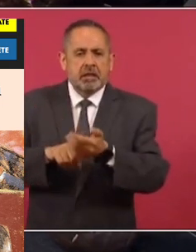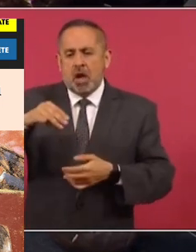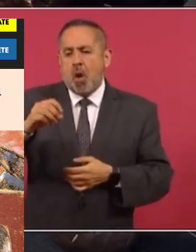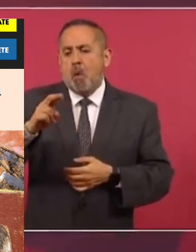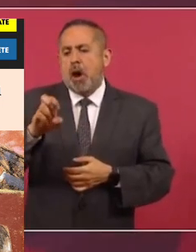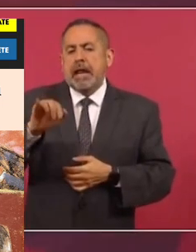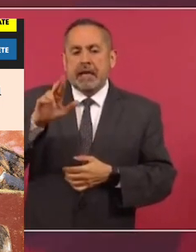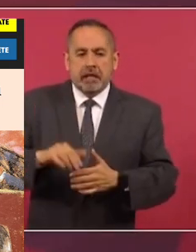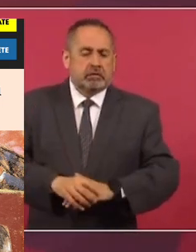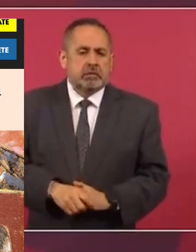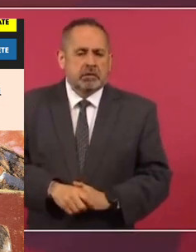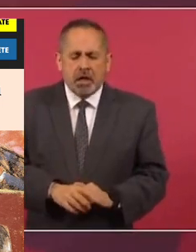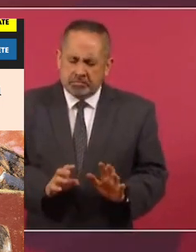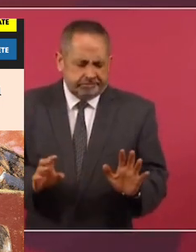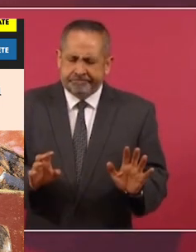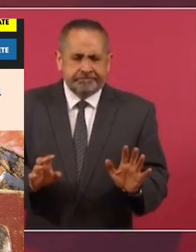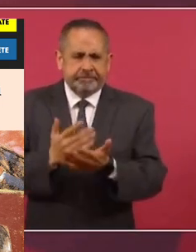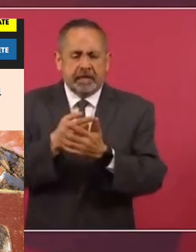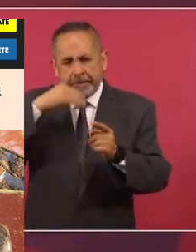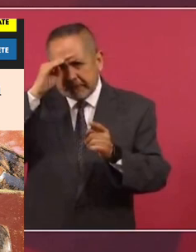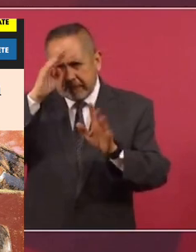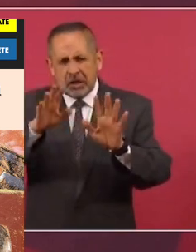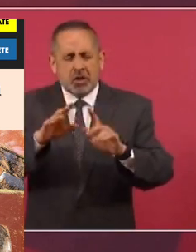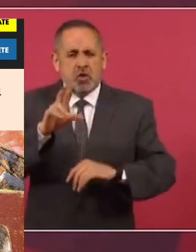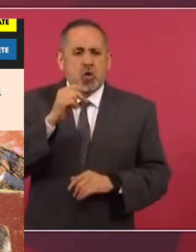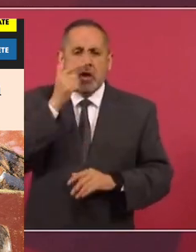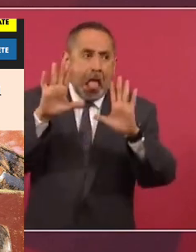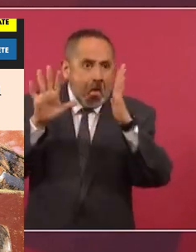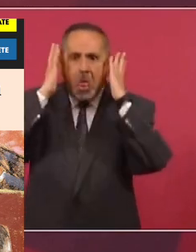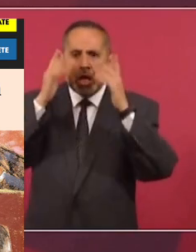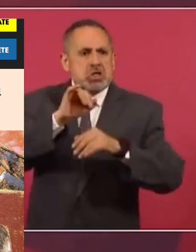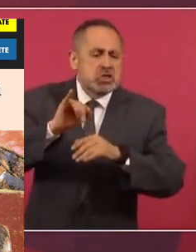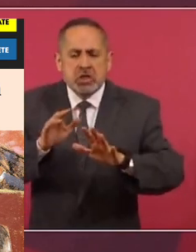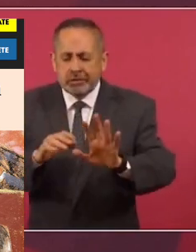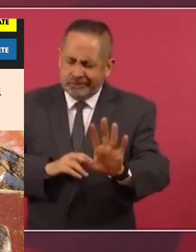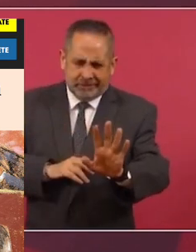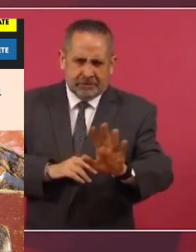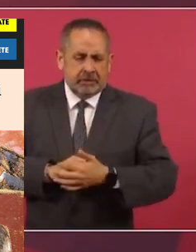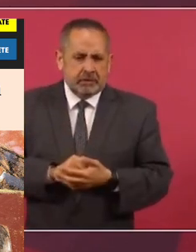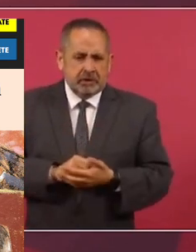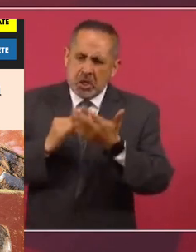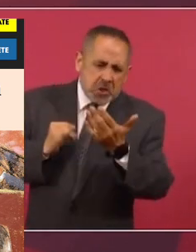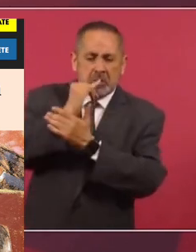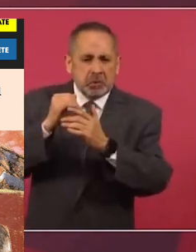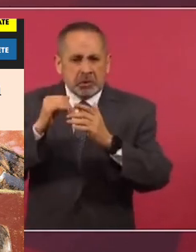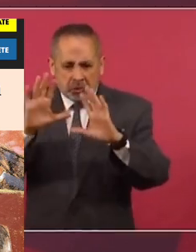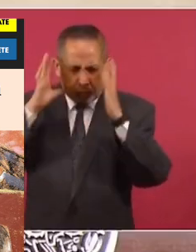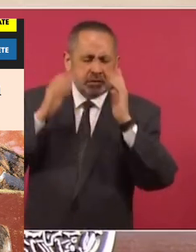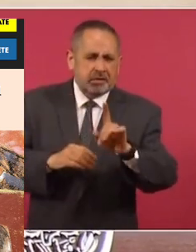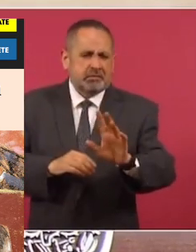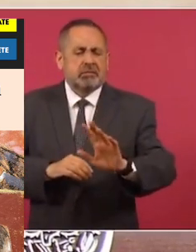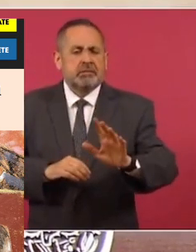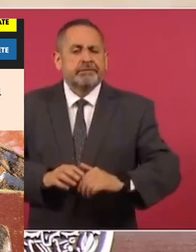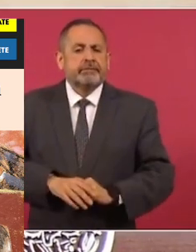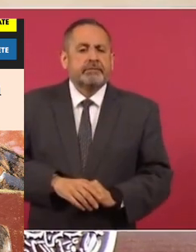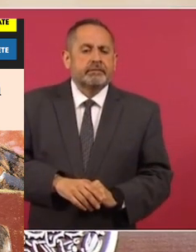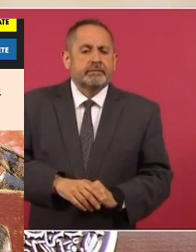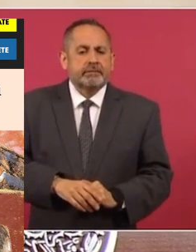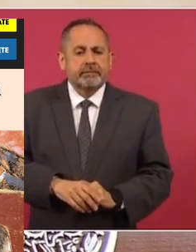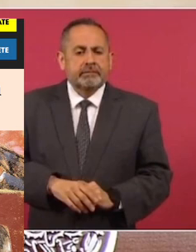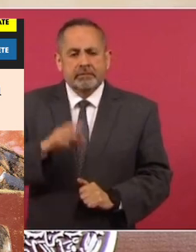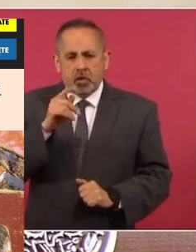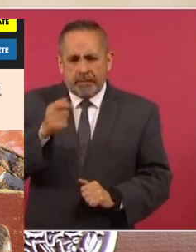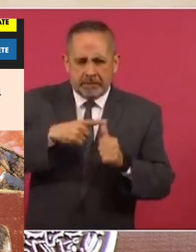Moreira? Vamos a revisarlo. Ya no queremos nosotros tomar decisiones sin